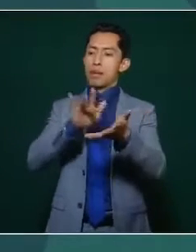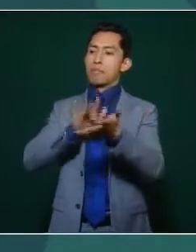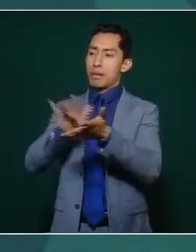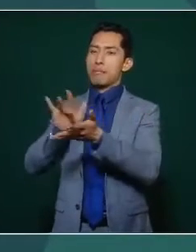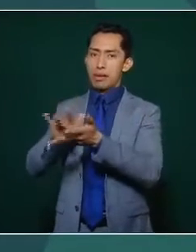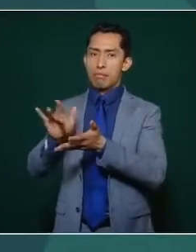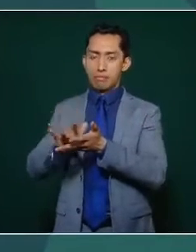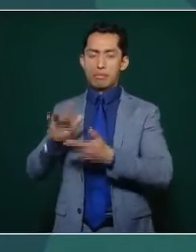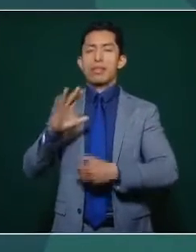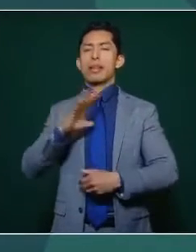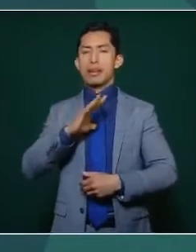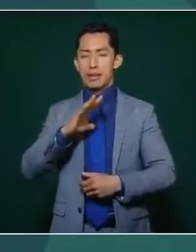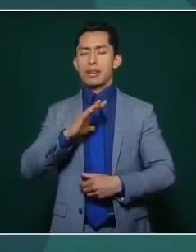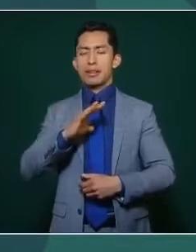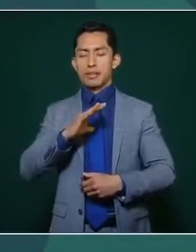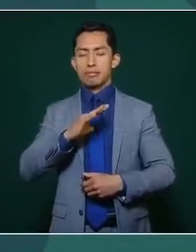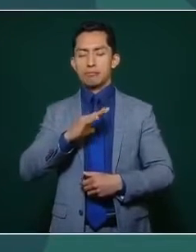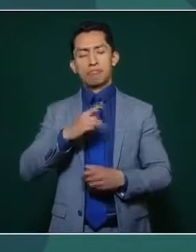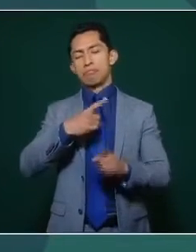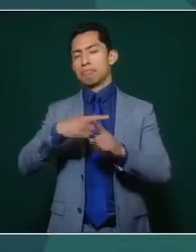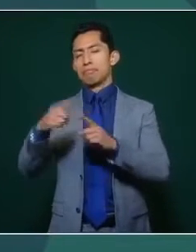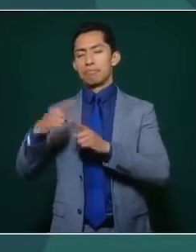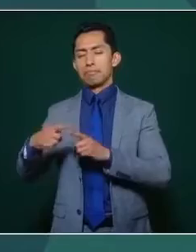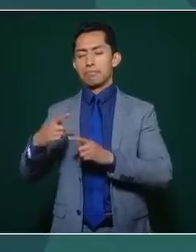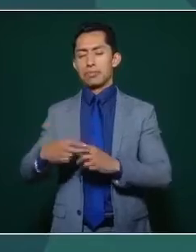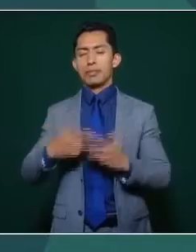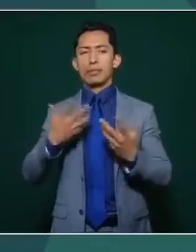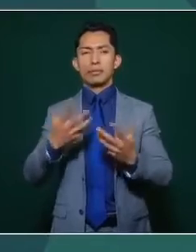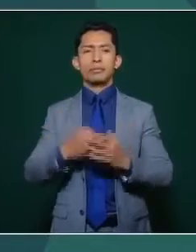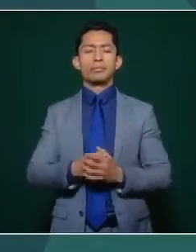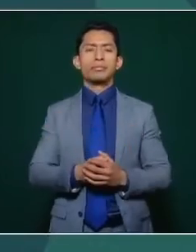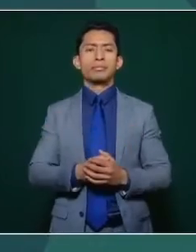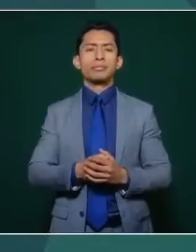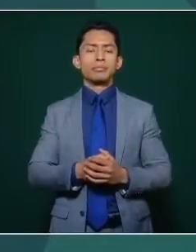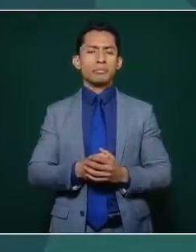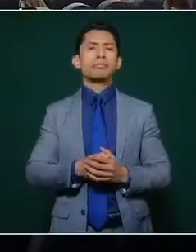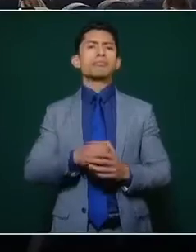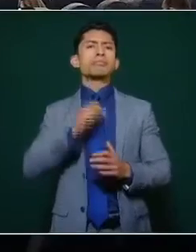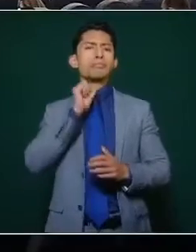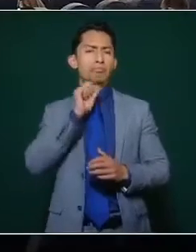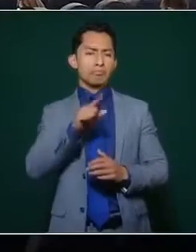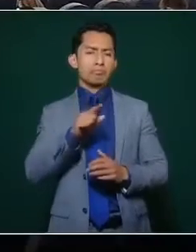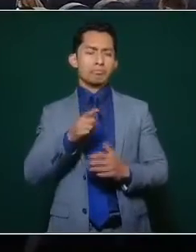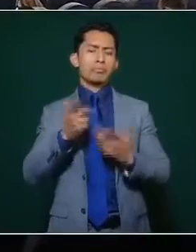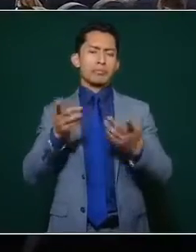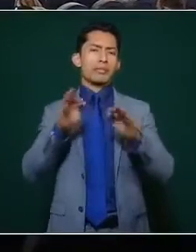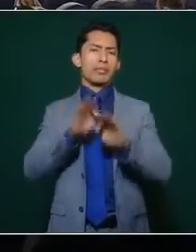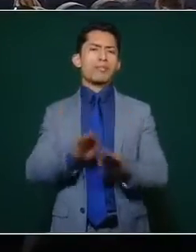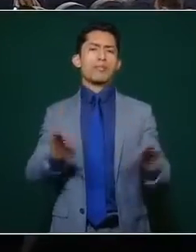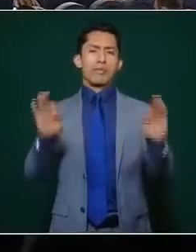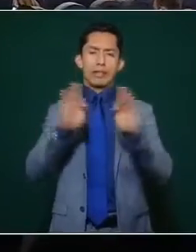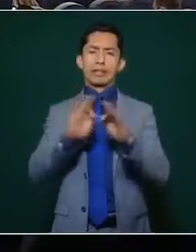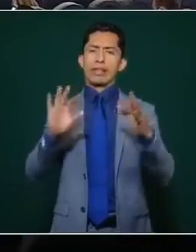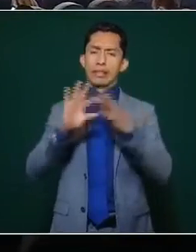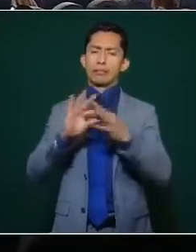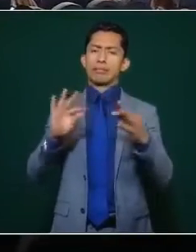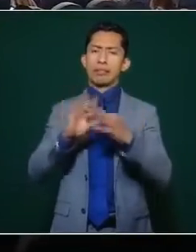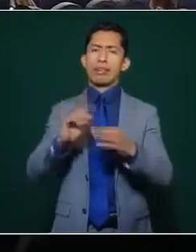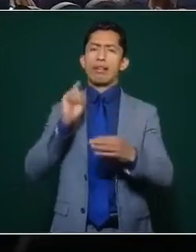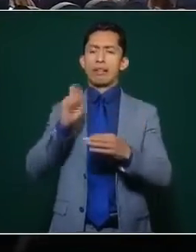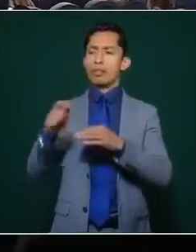Y es de destacar el trabajo que ha hecho